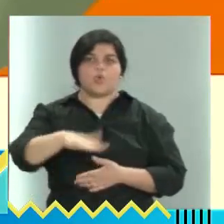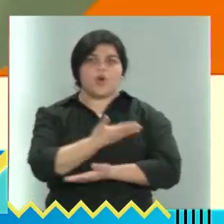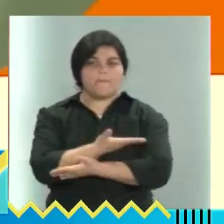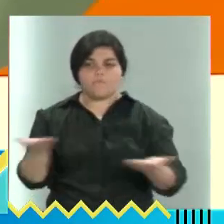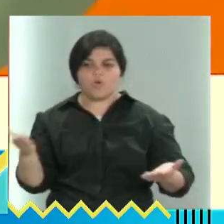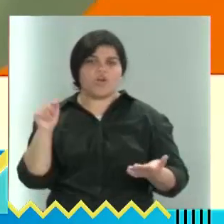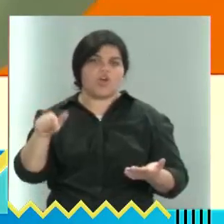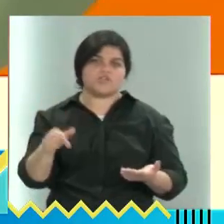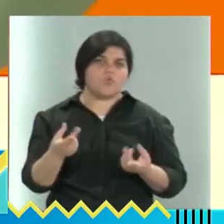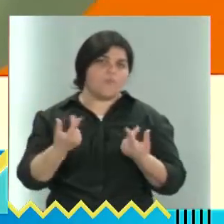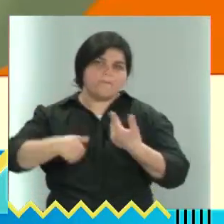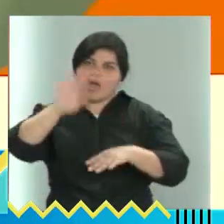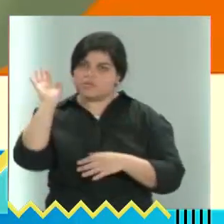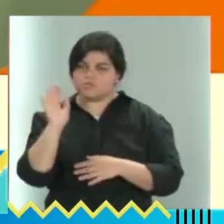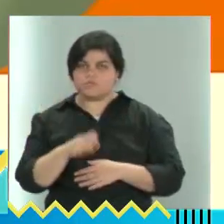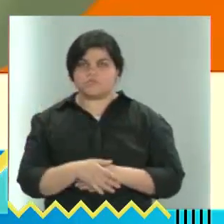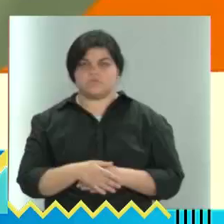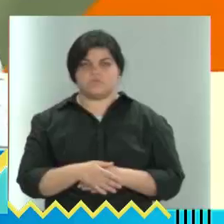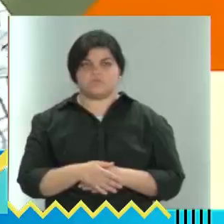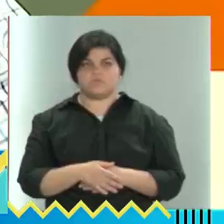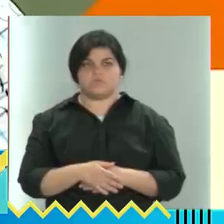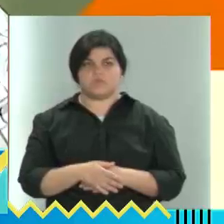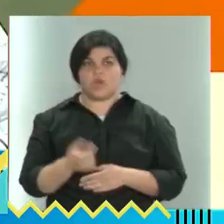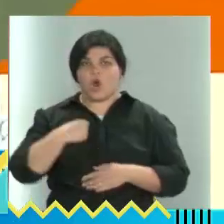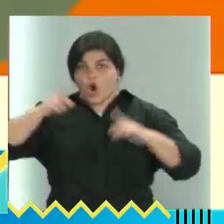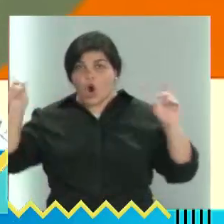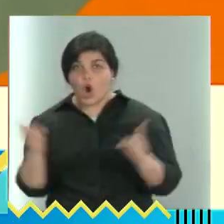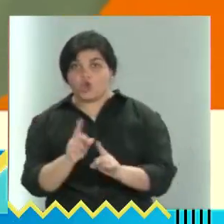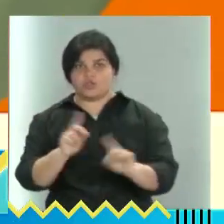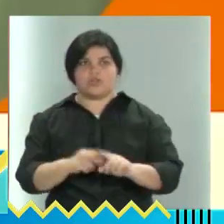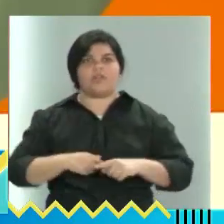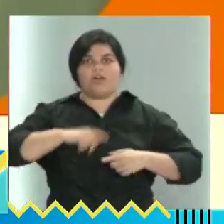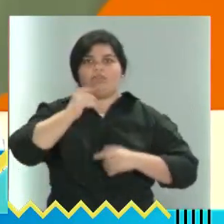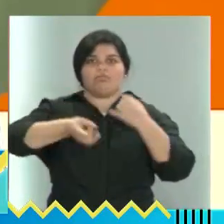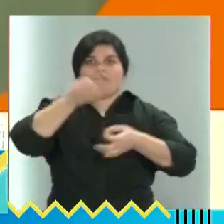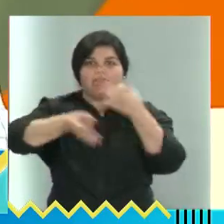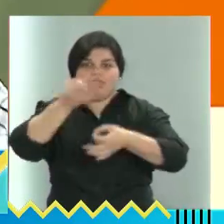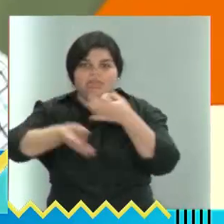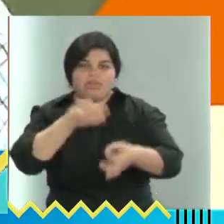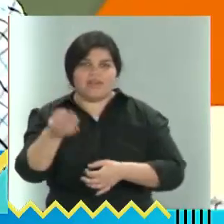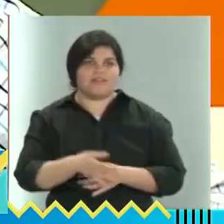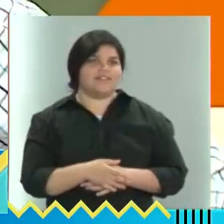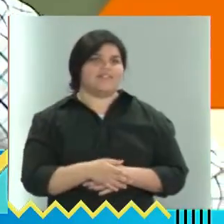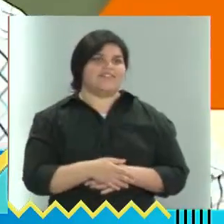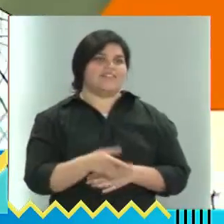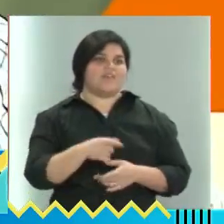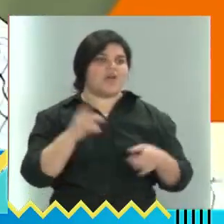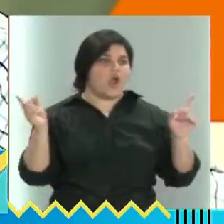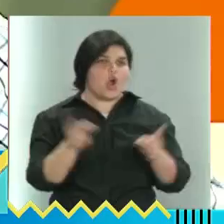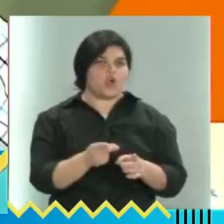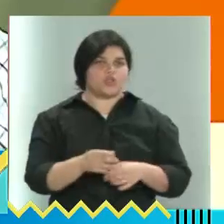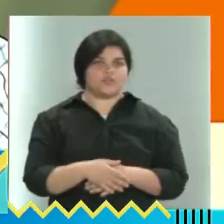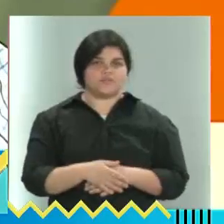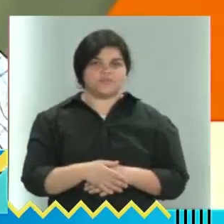duda. El espacio público, bueno, no es muy corto lo mío, porque cuando empiezo a hablar me tengo que bueno, que extender. Utilizar más, pero ¿cómo así? Sin